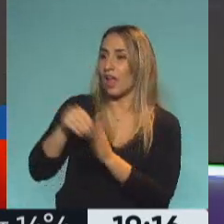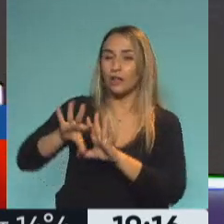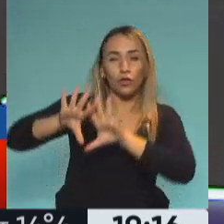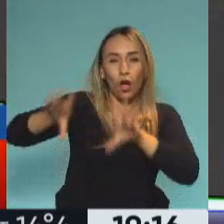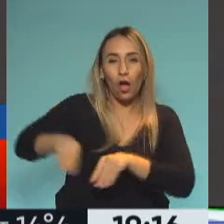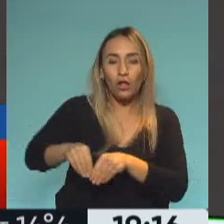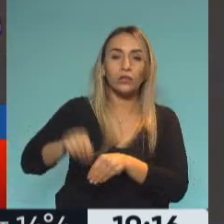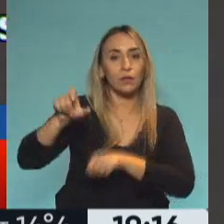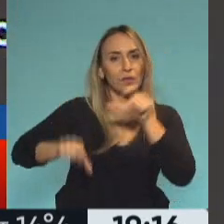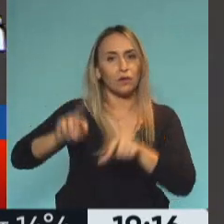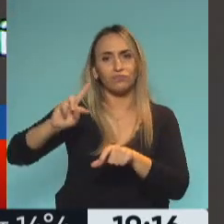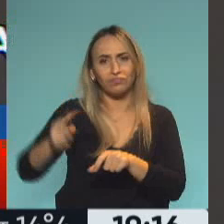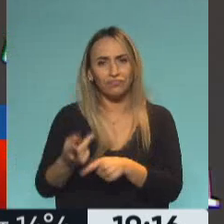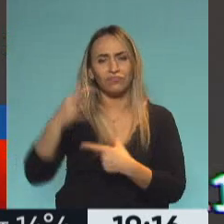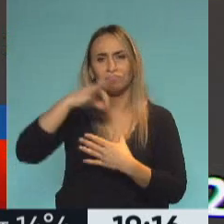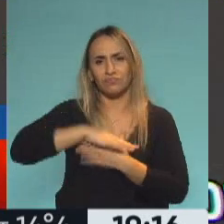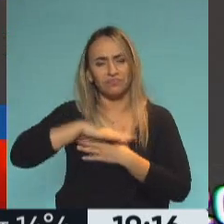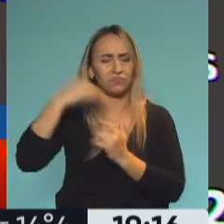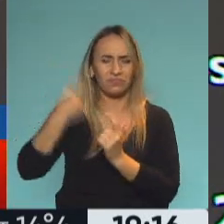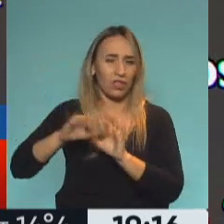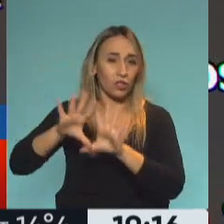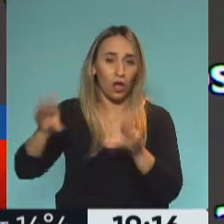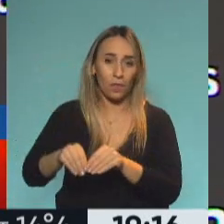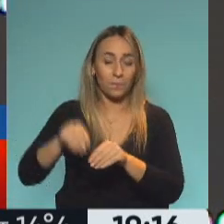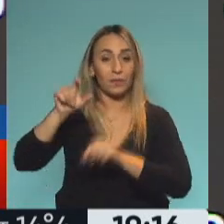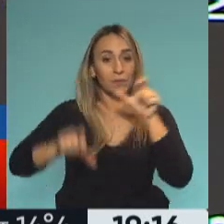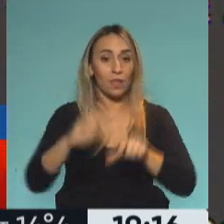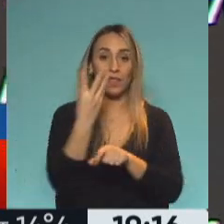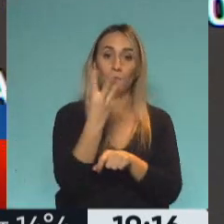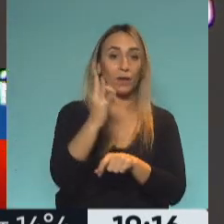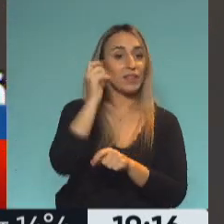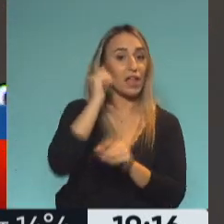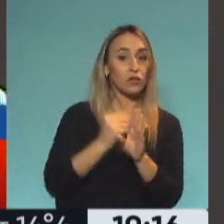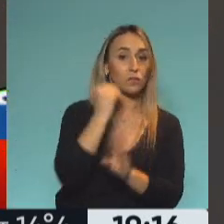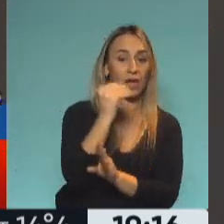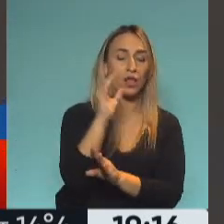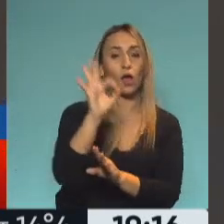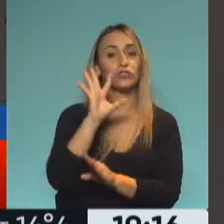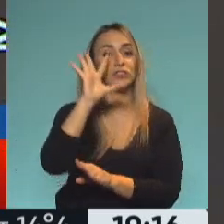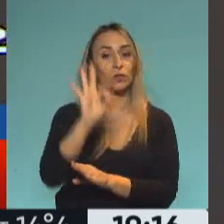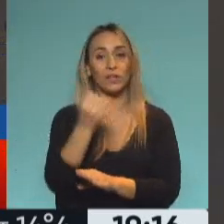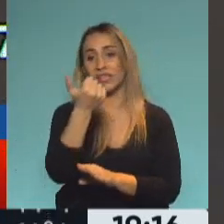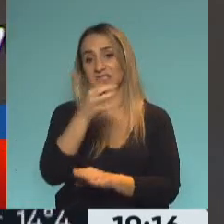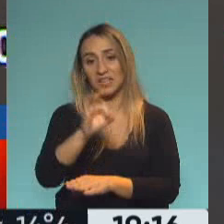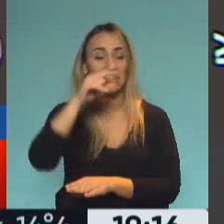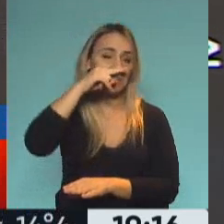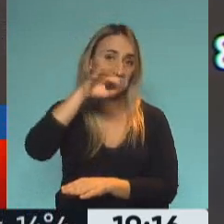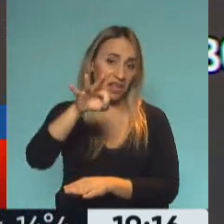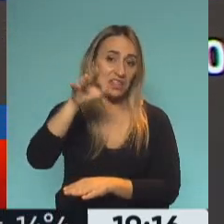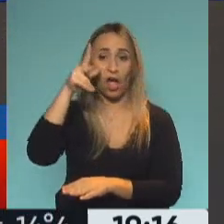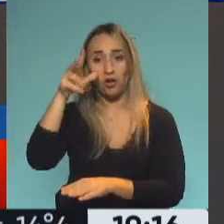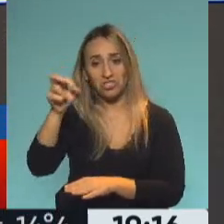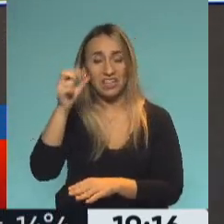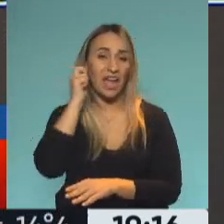los infectados, por encima de los 40 años, por encima de los 50, de 60, 70, 80 y 90.